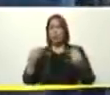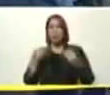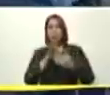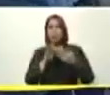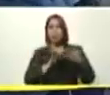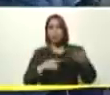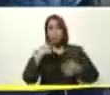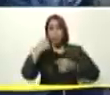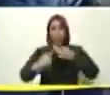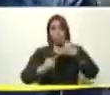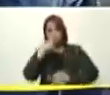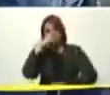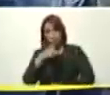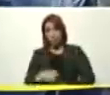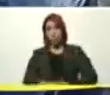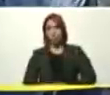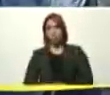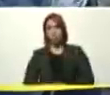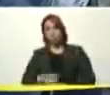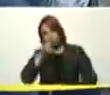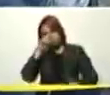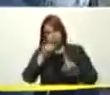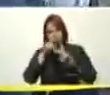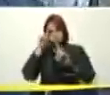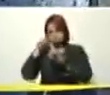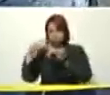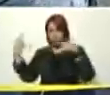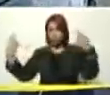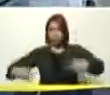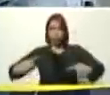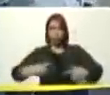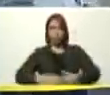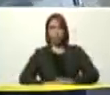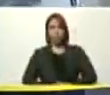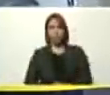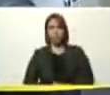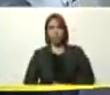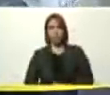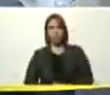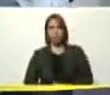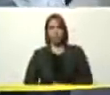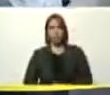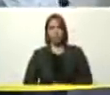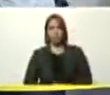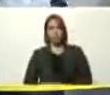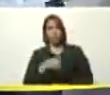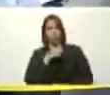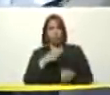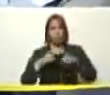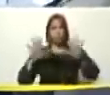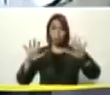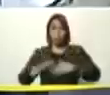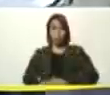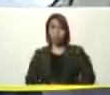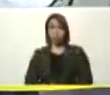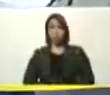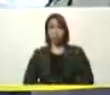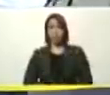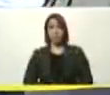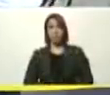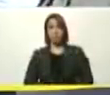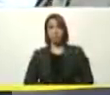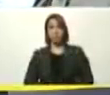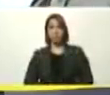Año por año, reto por reto, el 1x10. Y si el 1x10